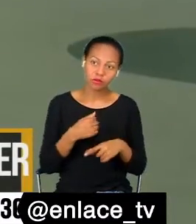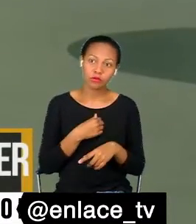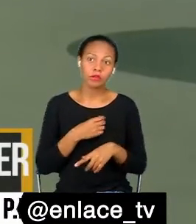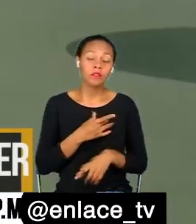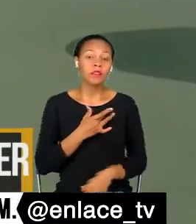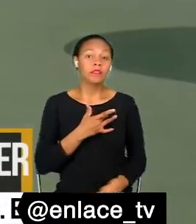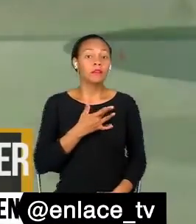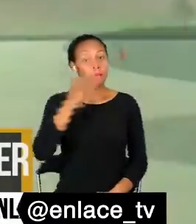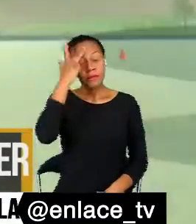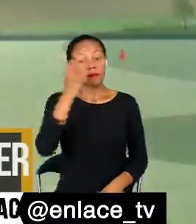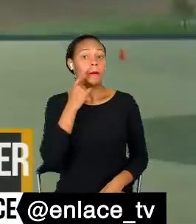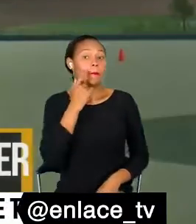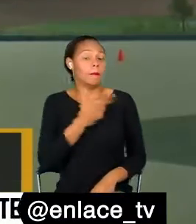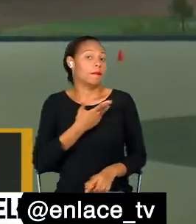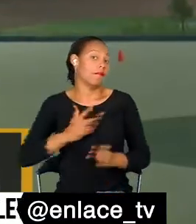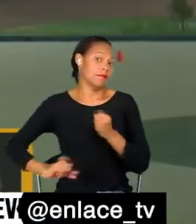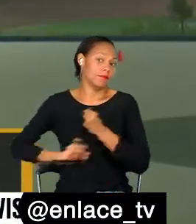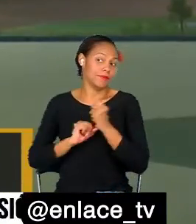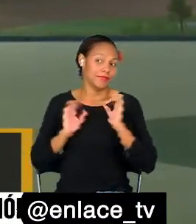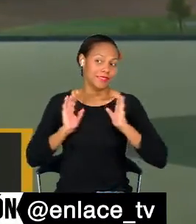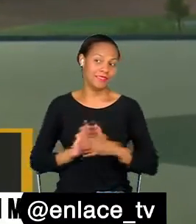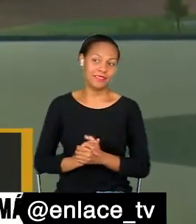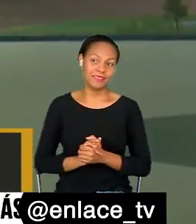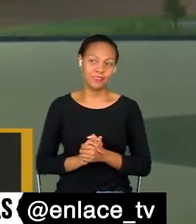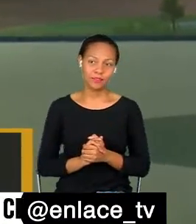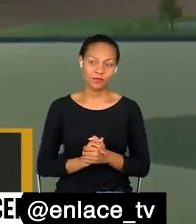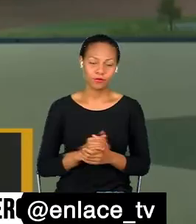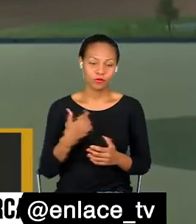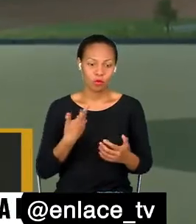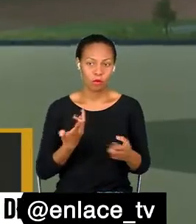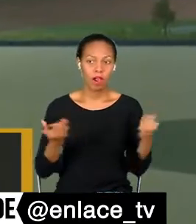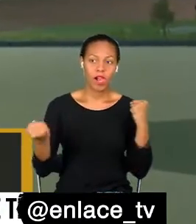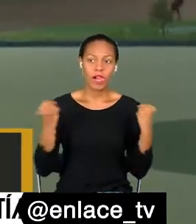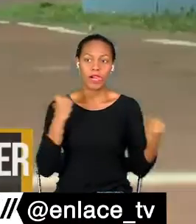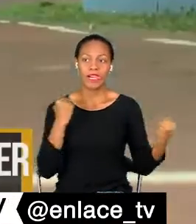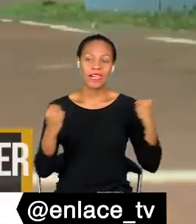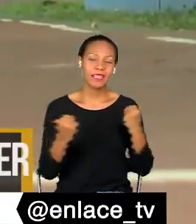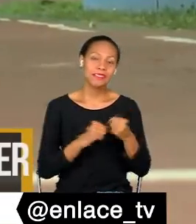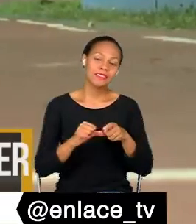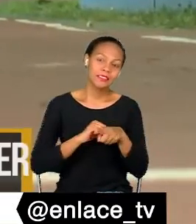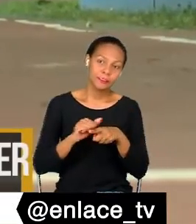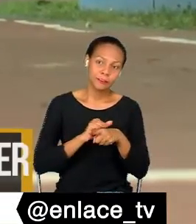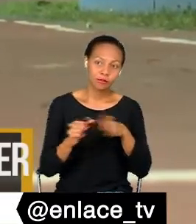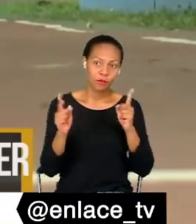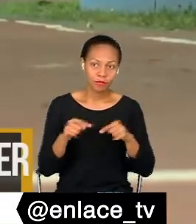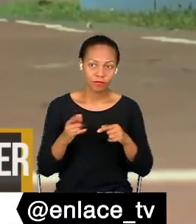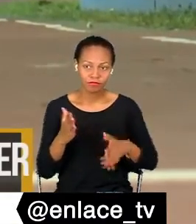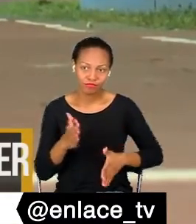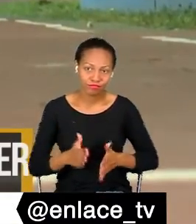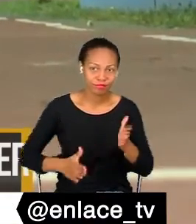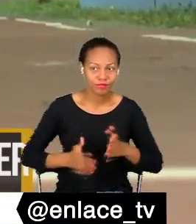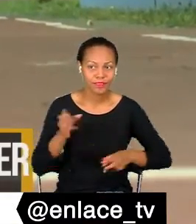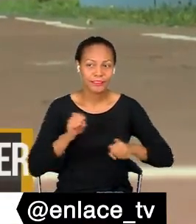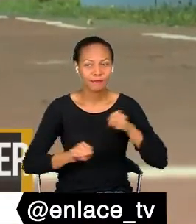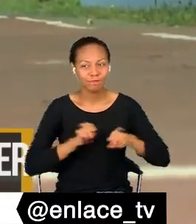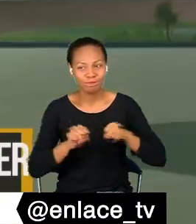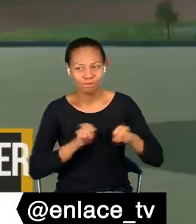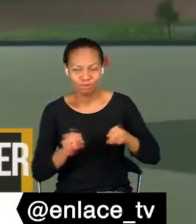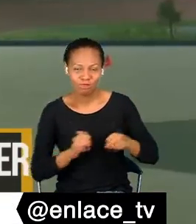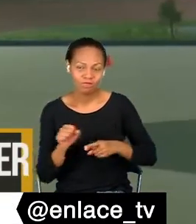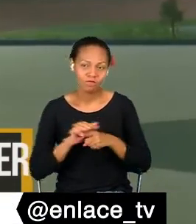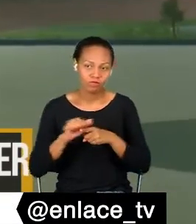que siempre me han apoyado en esto. Pues entrenando fuertemente en el gimnasio, tanto en el gimnasio como en patinaje y pues trabajos de cicla y eso. Y pues